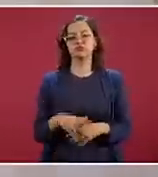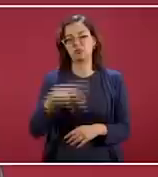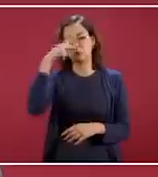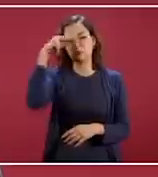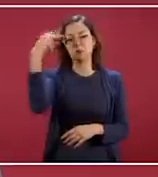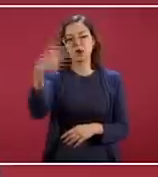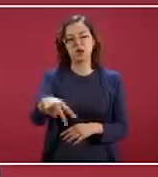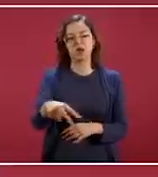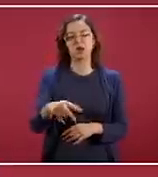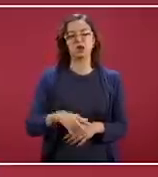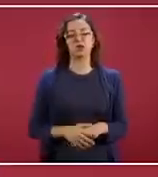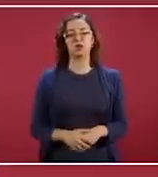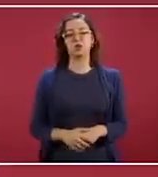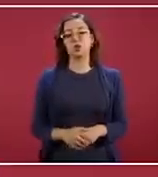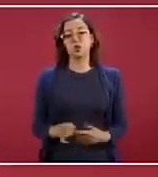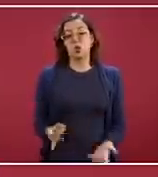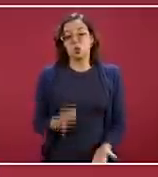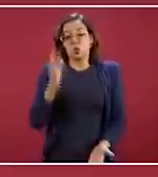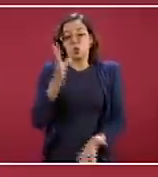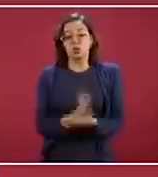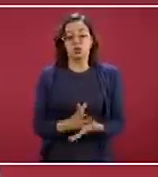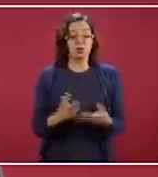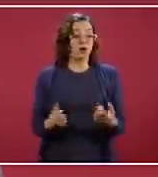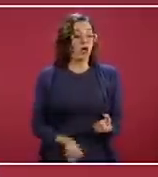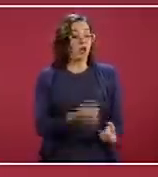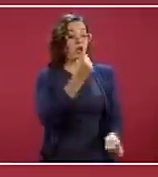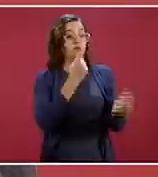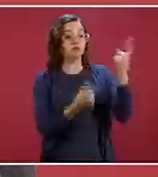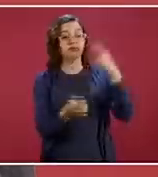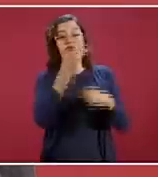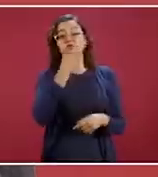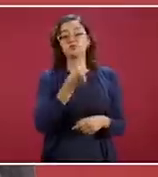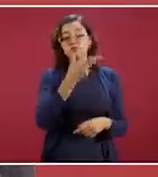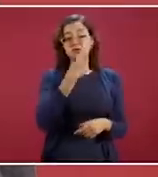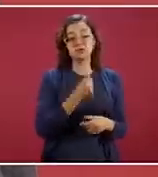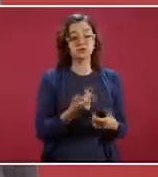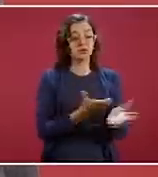solo la lealtad a los hombres.